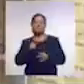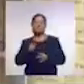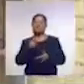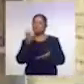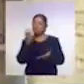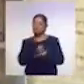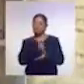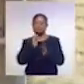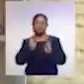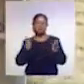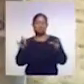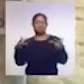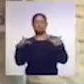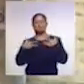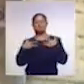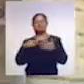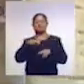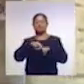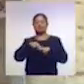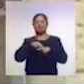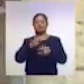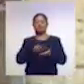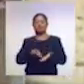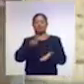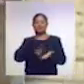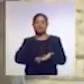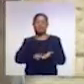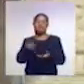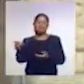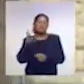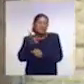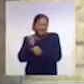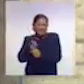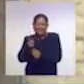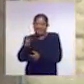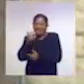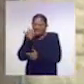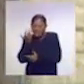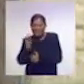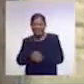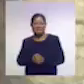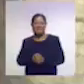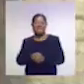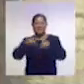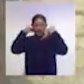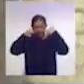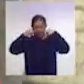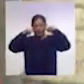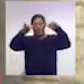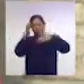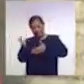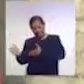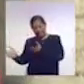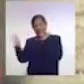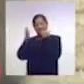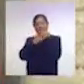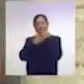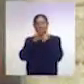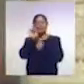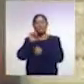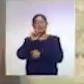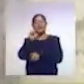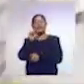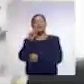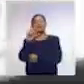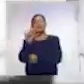llevar este pase doble para invitar a alguien a la corrida del próximo domingo 25 de agosto. No se lo